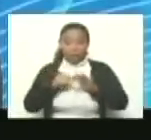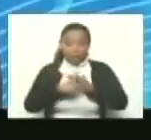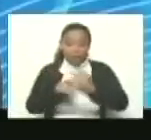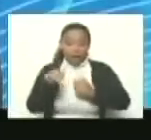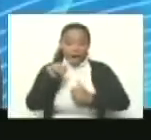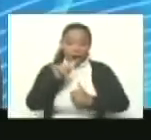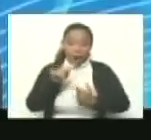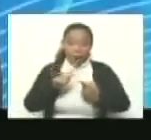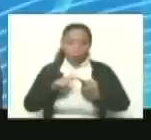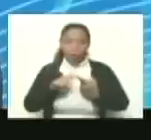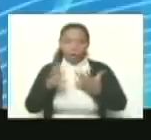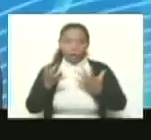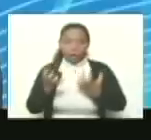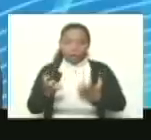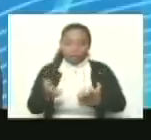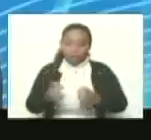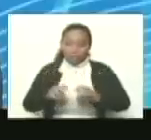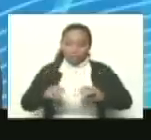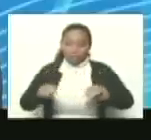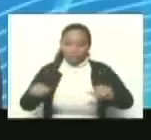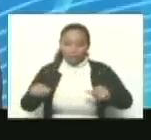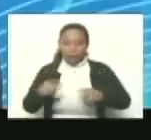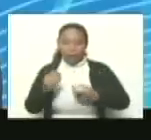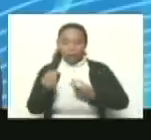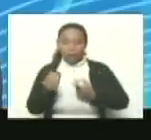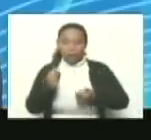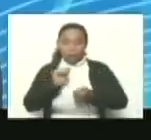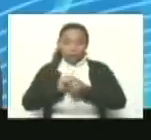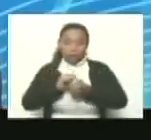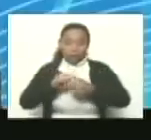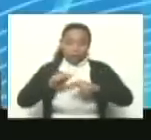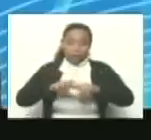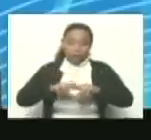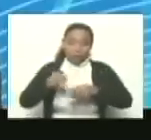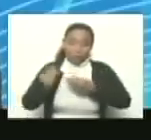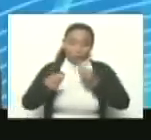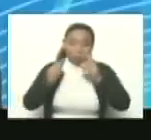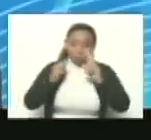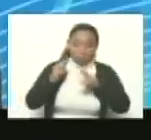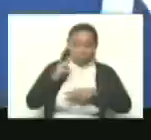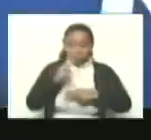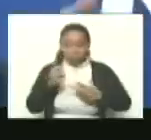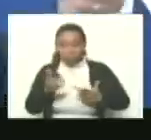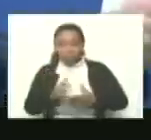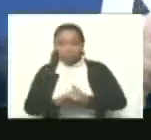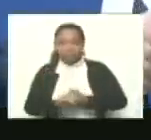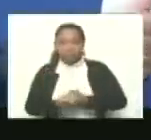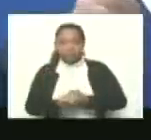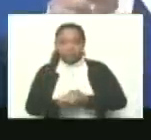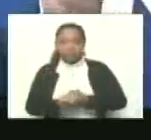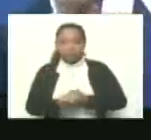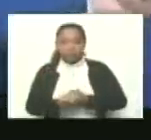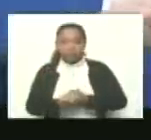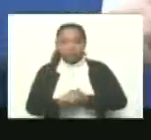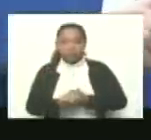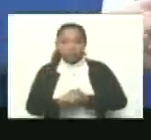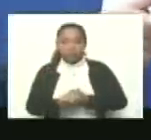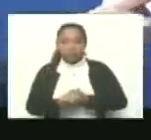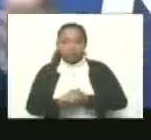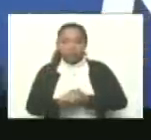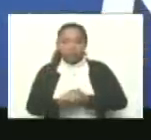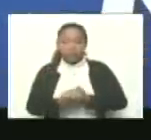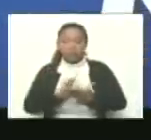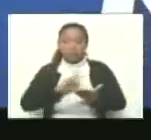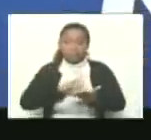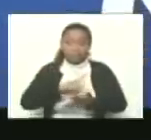la sequía de los suelos. Y los calorones, pues, que por eso es importante los anuncios que usted hizo hace unos días, el fondo, la